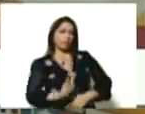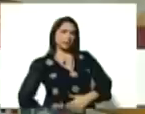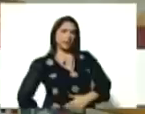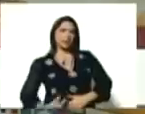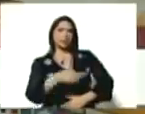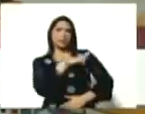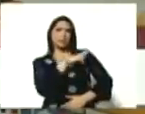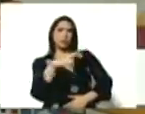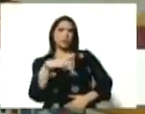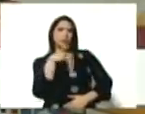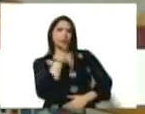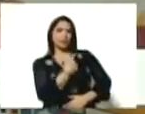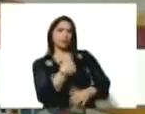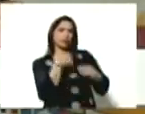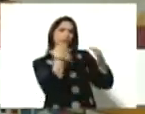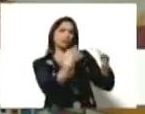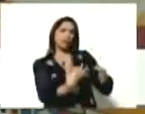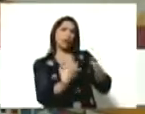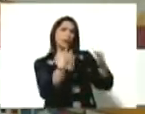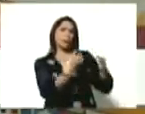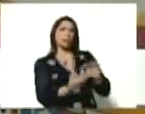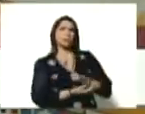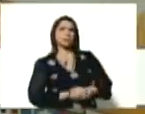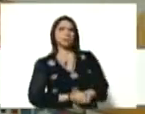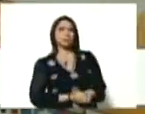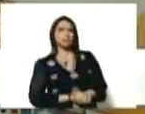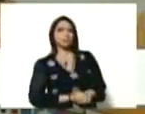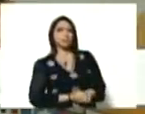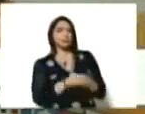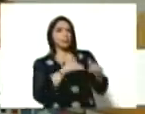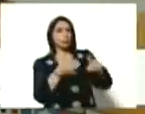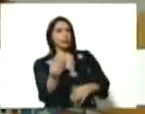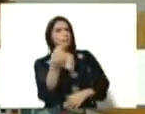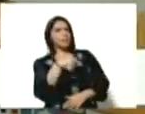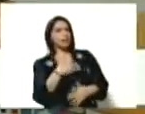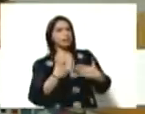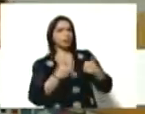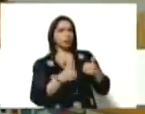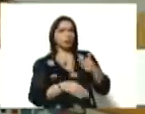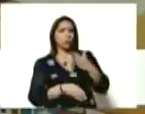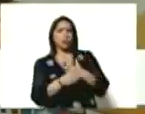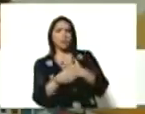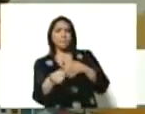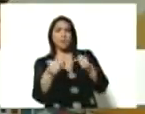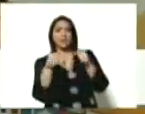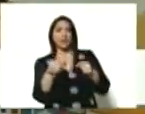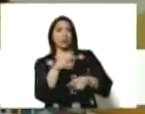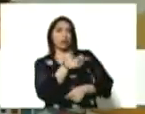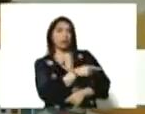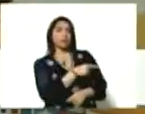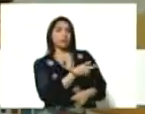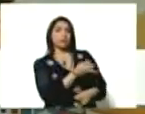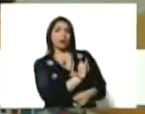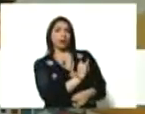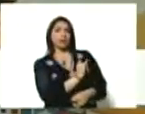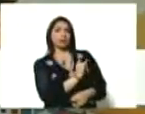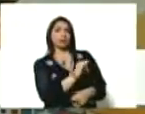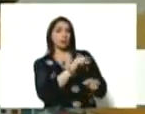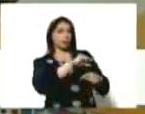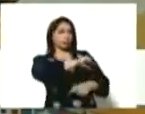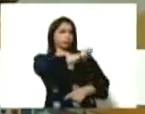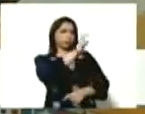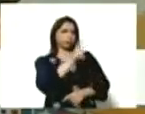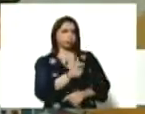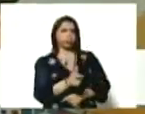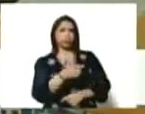dicho permanentemente que votar es más seguro que ir al mercado, y es así, en tanto que en la herradura voy a estar